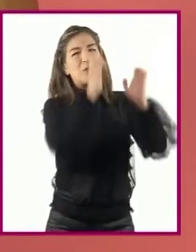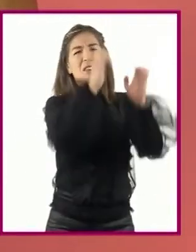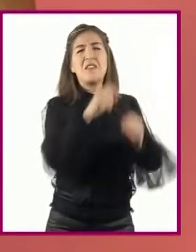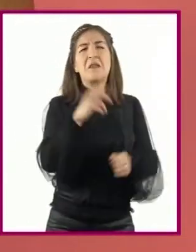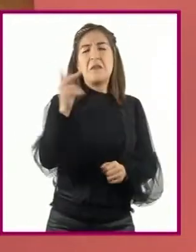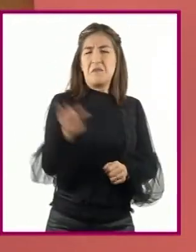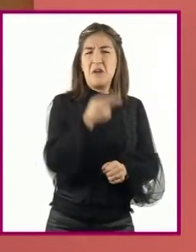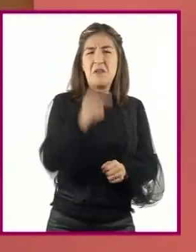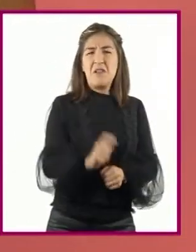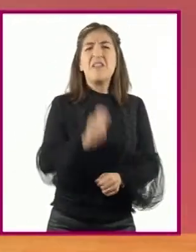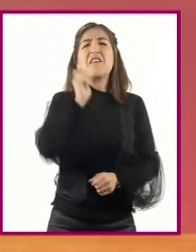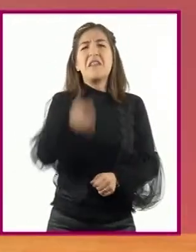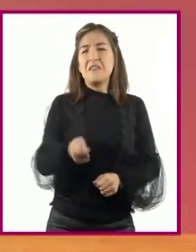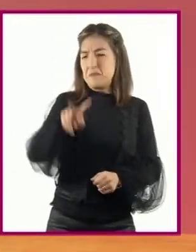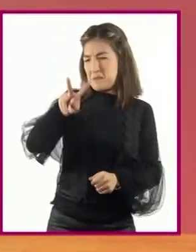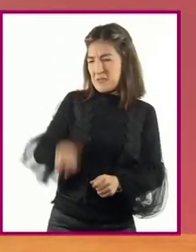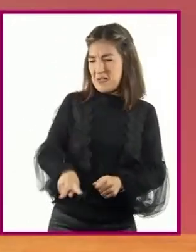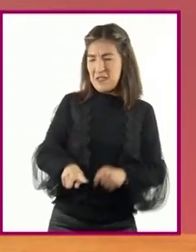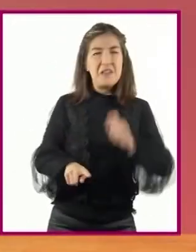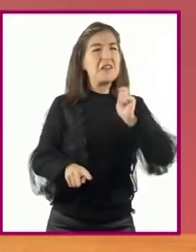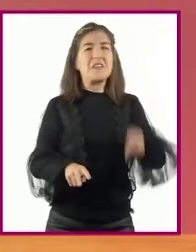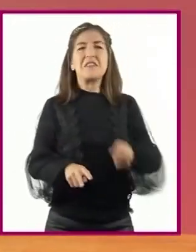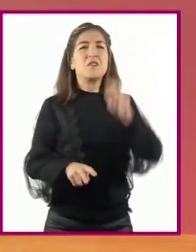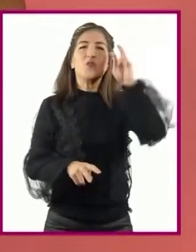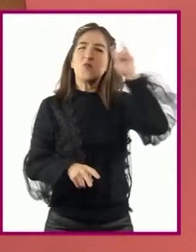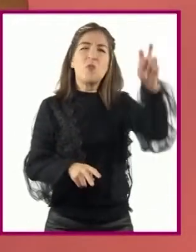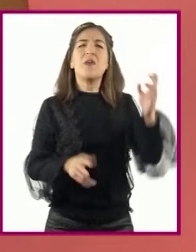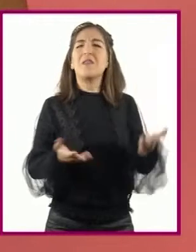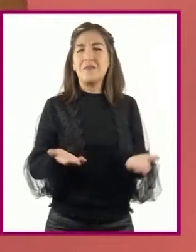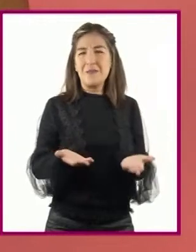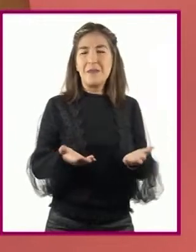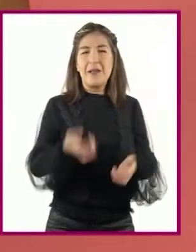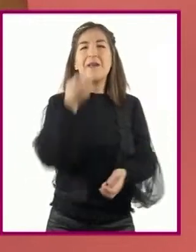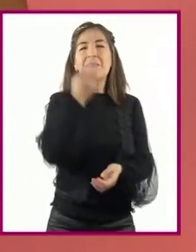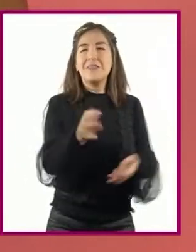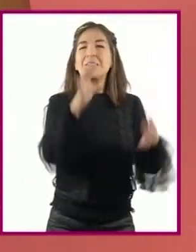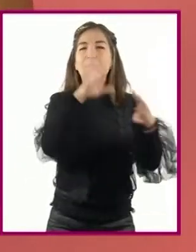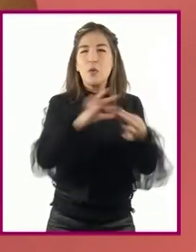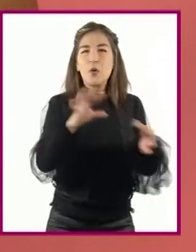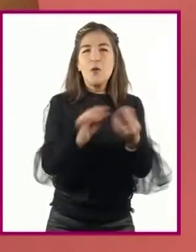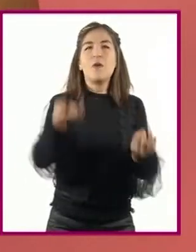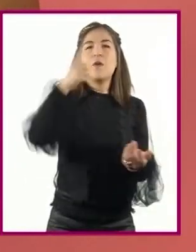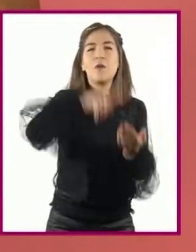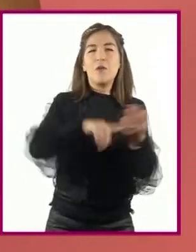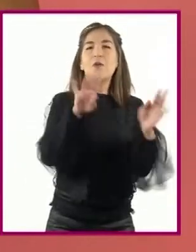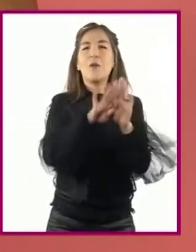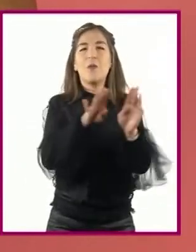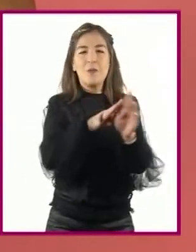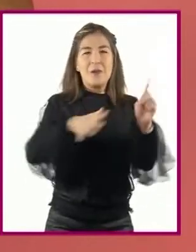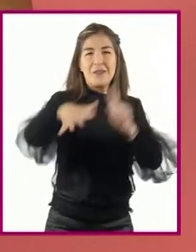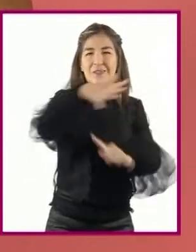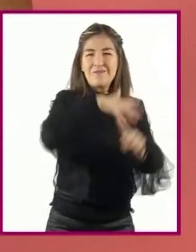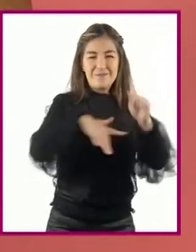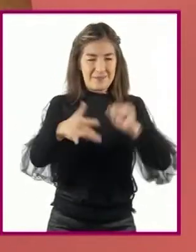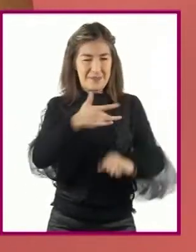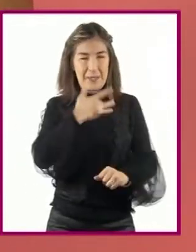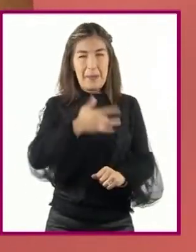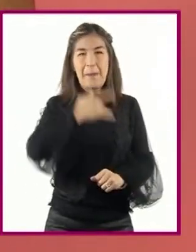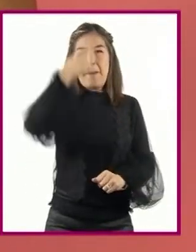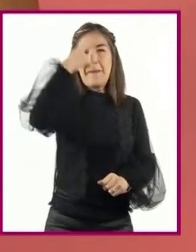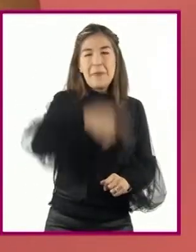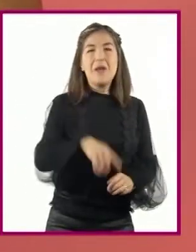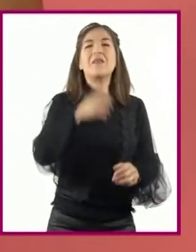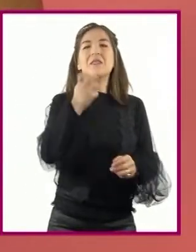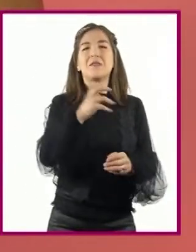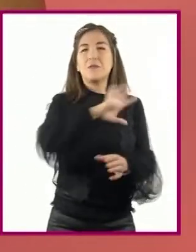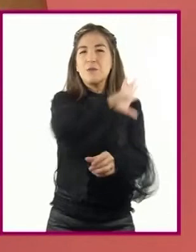realidad y qué no lo es. Eso nos habla de la noción escéptica que permeó